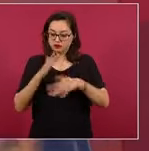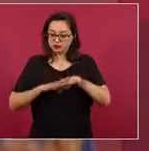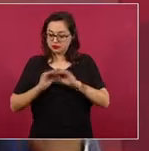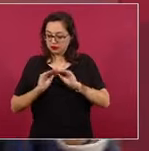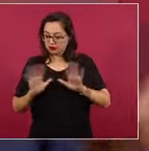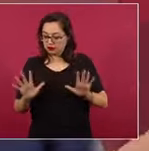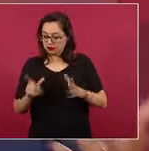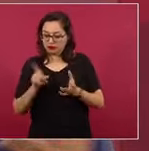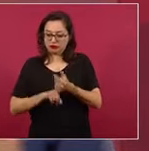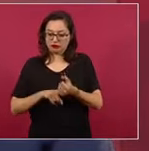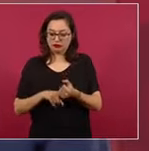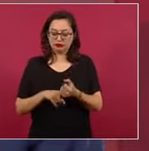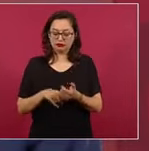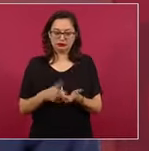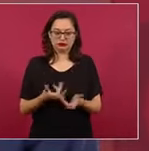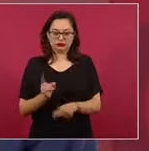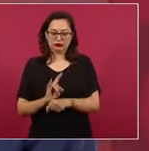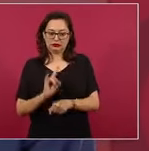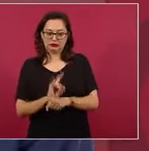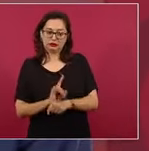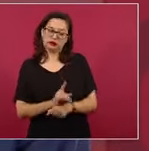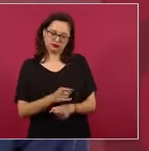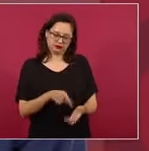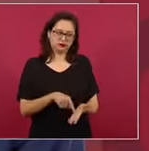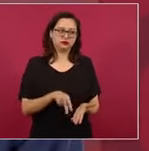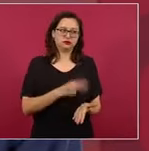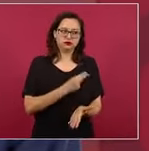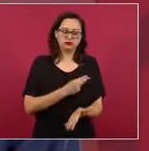pero ¿cuánto cuesta eso?